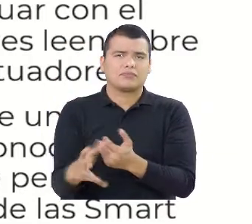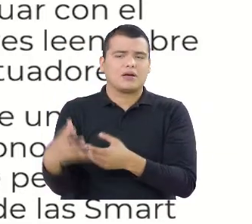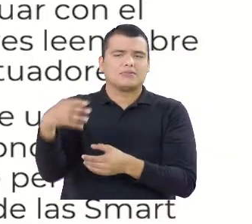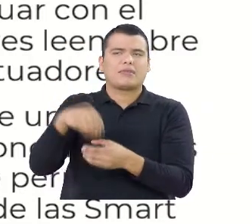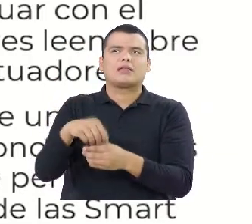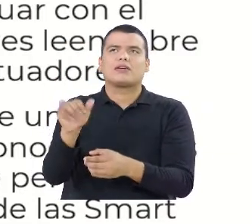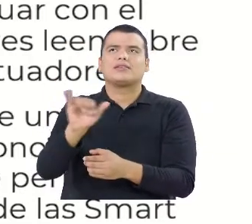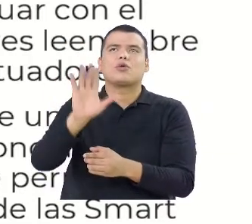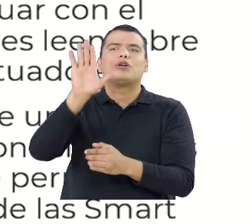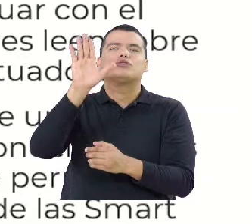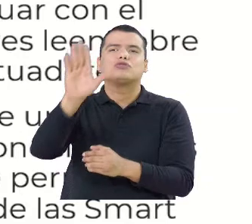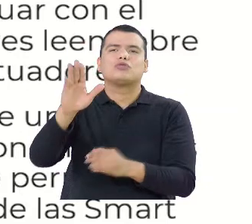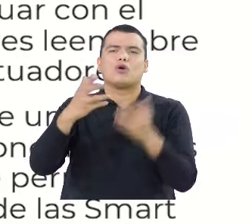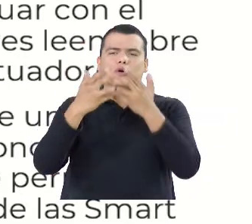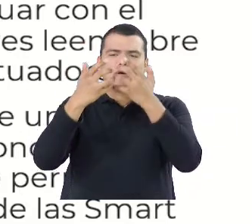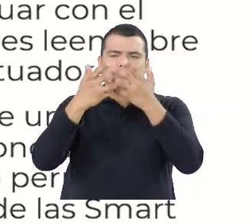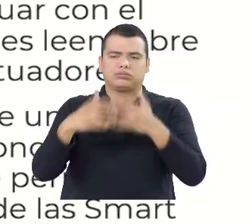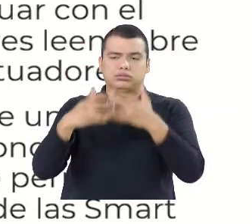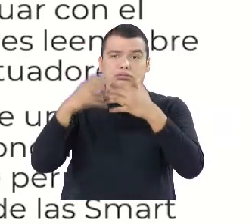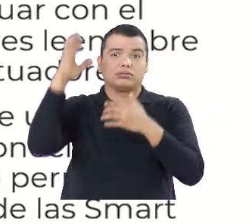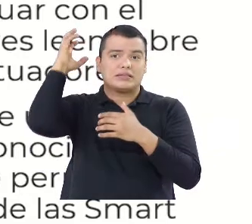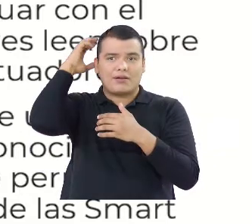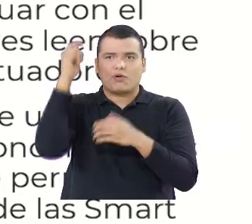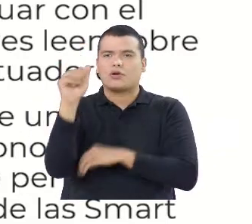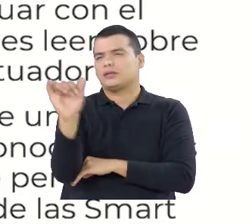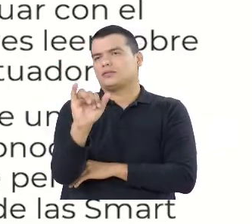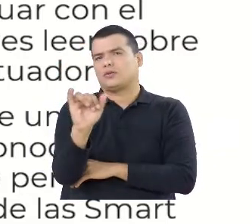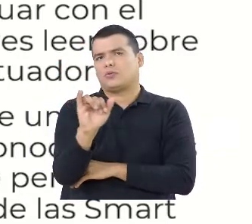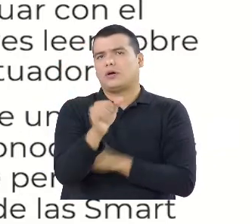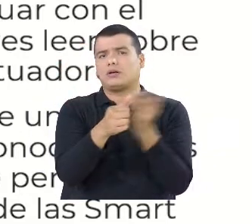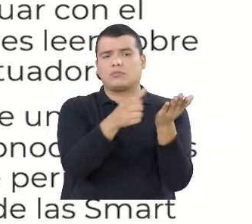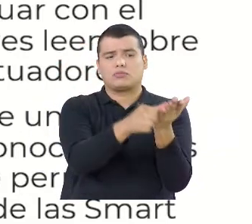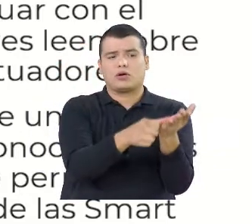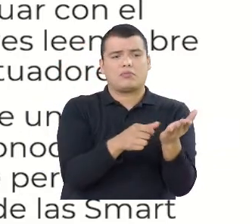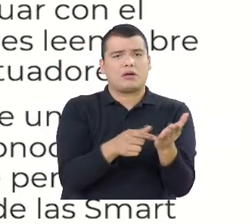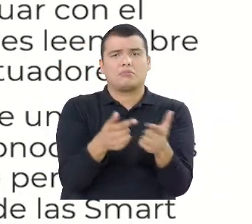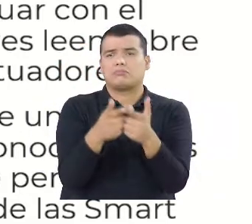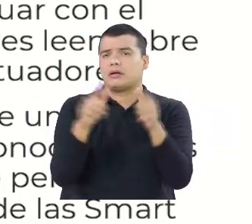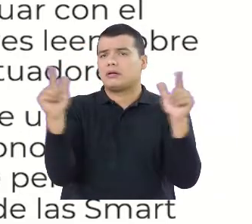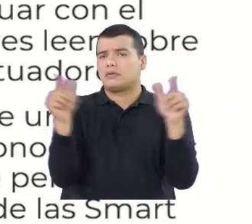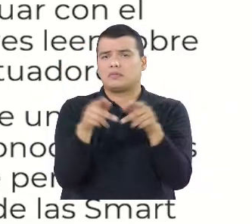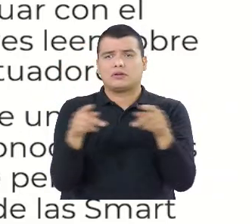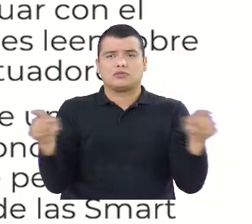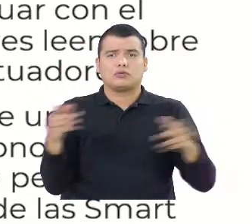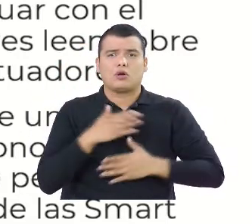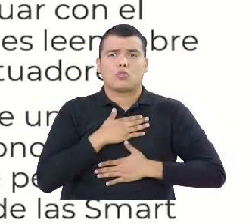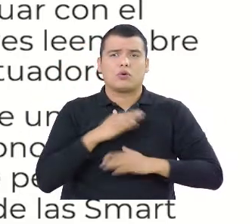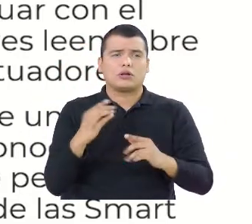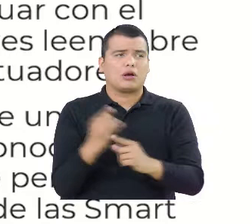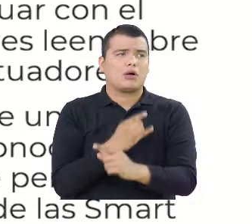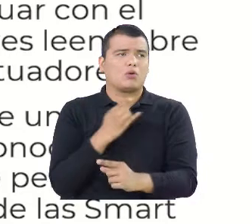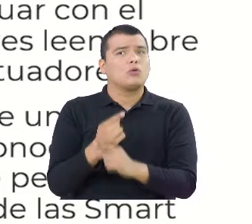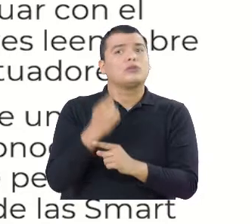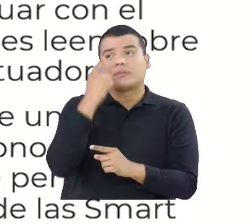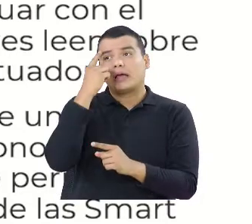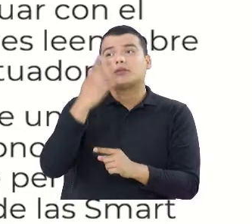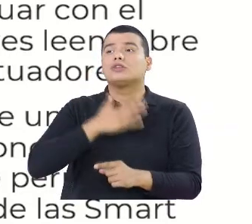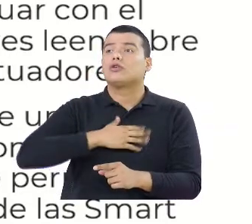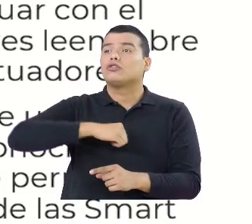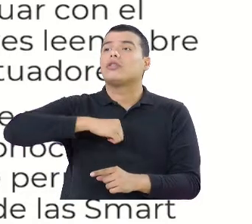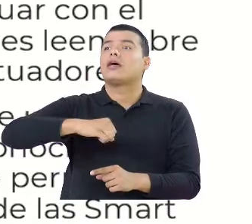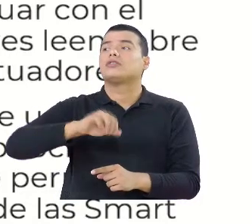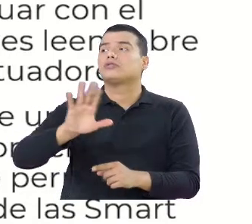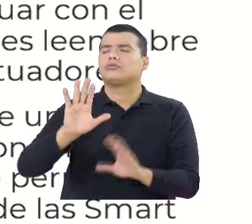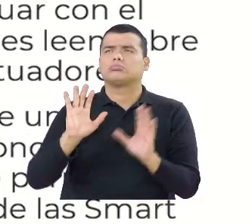¿Cuál es la ventaja de tablebot, por ejemplo? Que es de software libre y hardware libre. Nadie te va a pedir derechos de autor ni nada. Además,